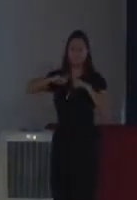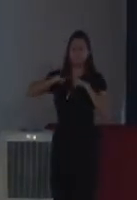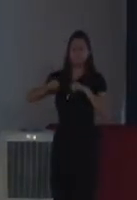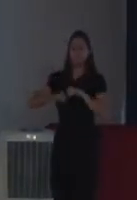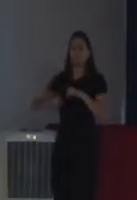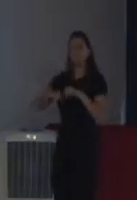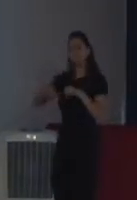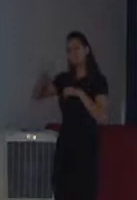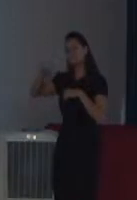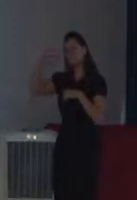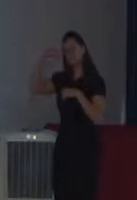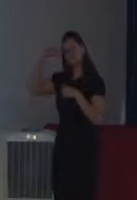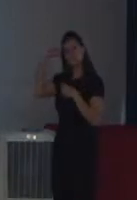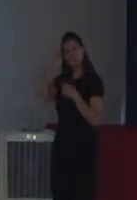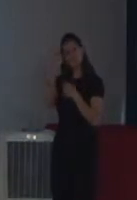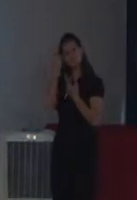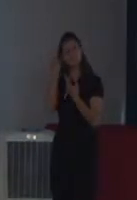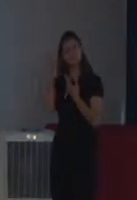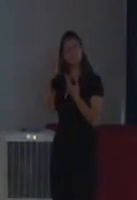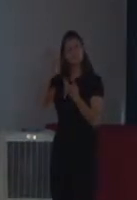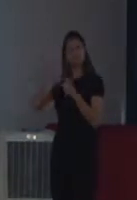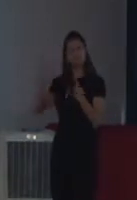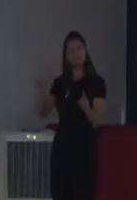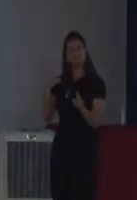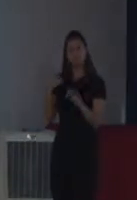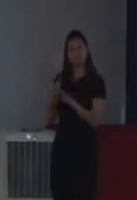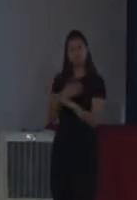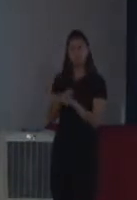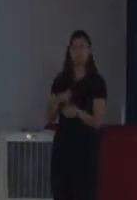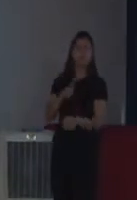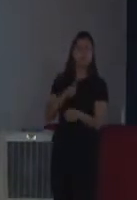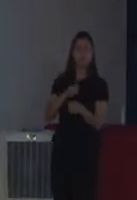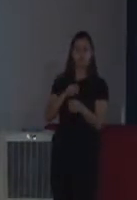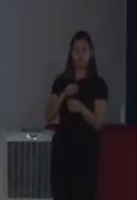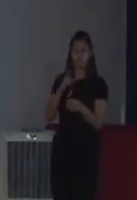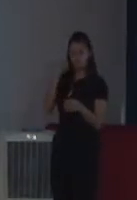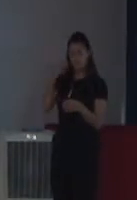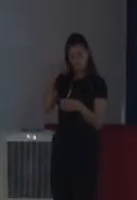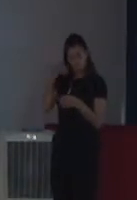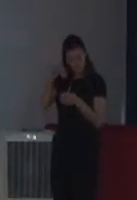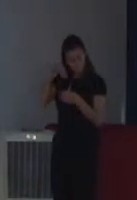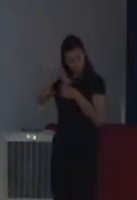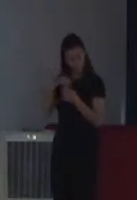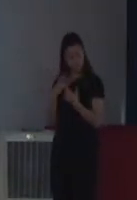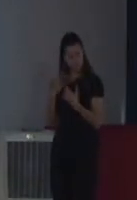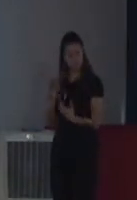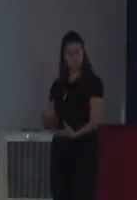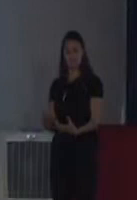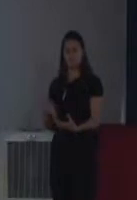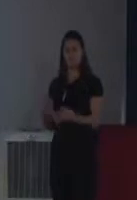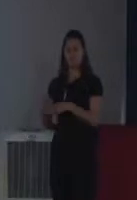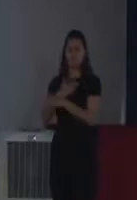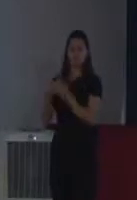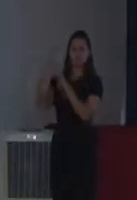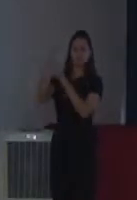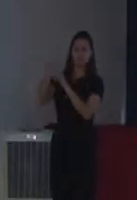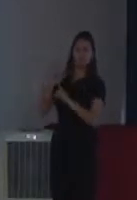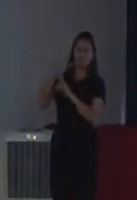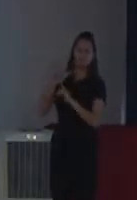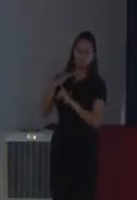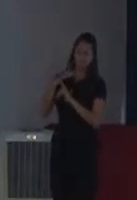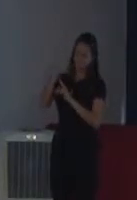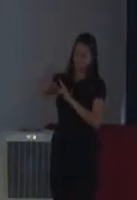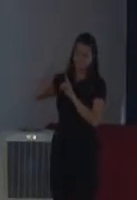pensar, digamos, este país de otra manera. Si hemos estado por fuera, pensémonoslo dentro, ¿sí? Si nos han discriminado,